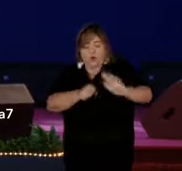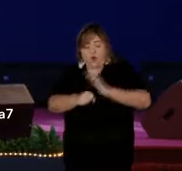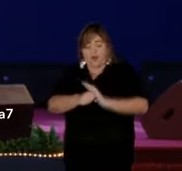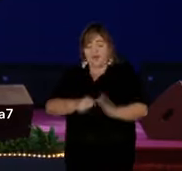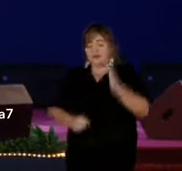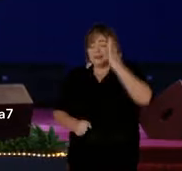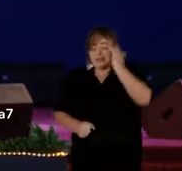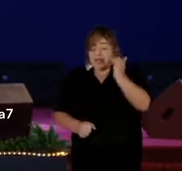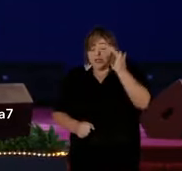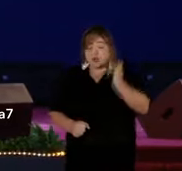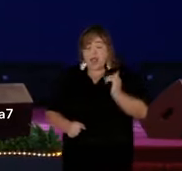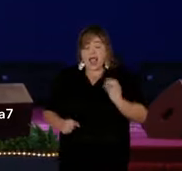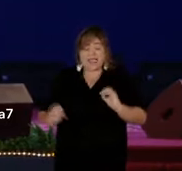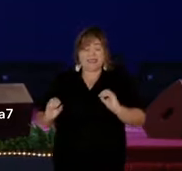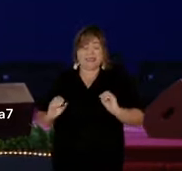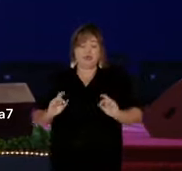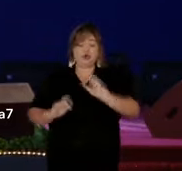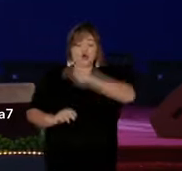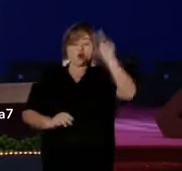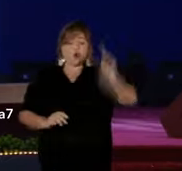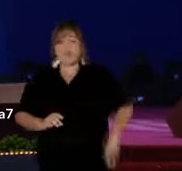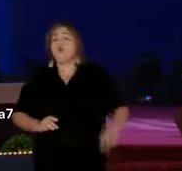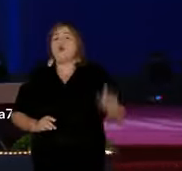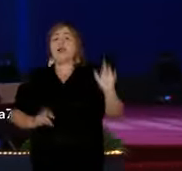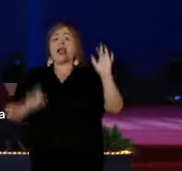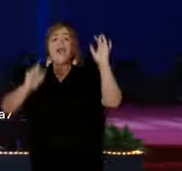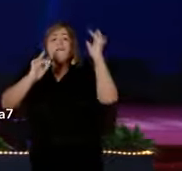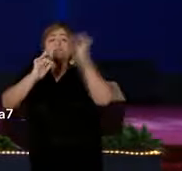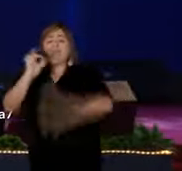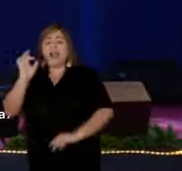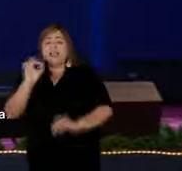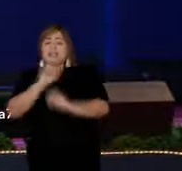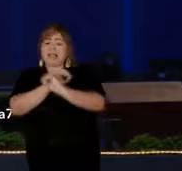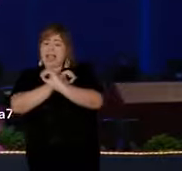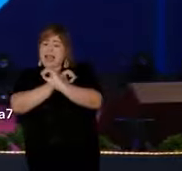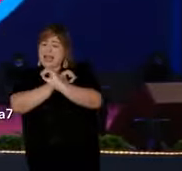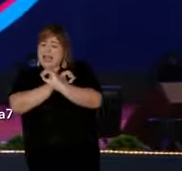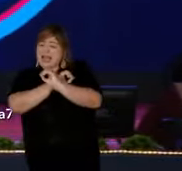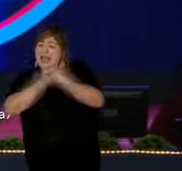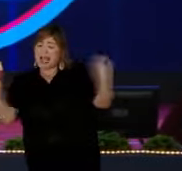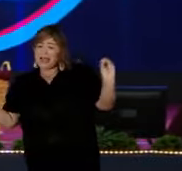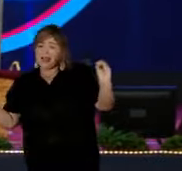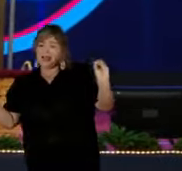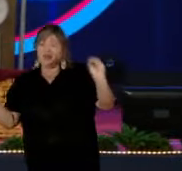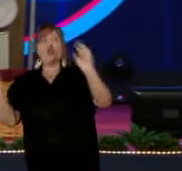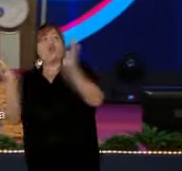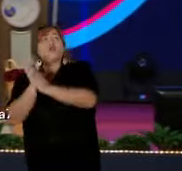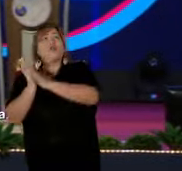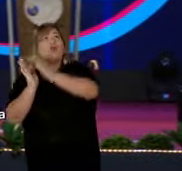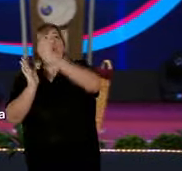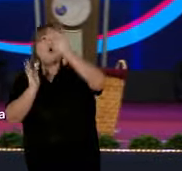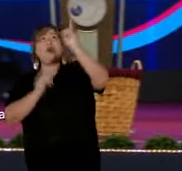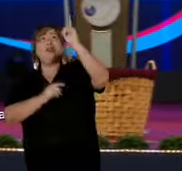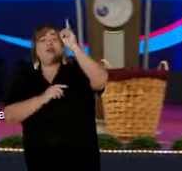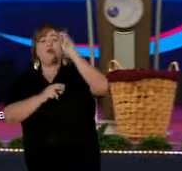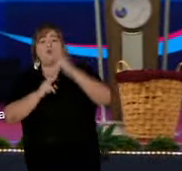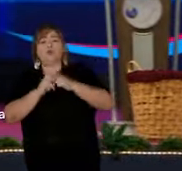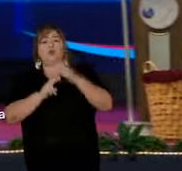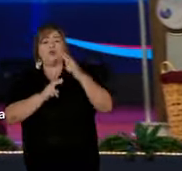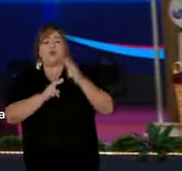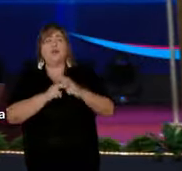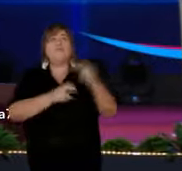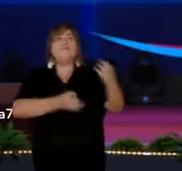falta nada. Oh, gloria a tu nombre, Padre. Me quema este